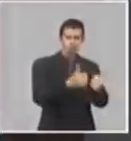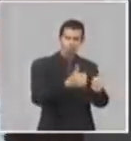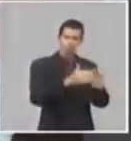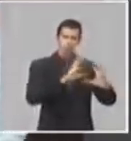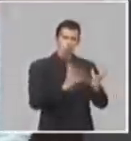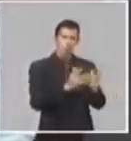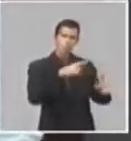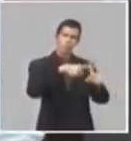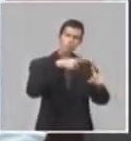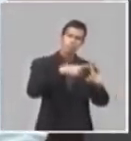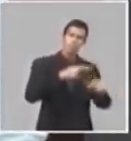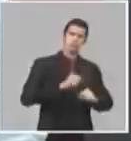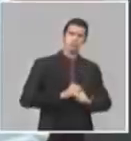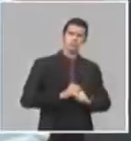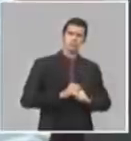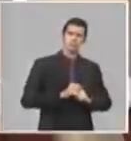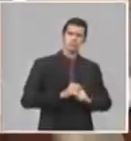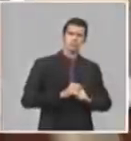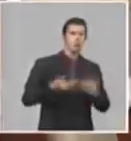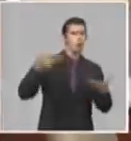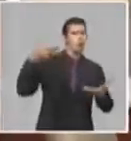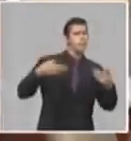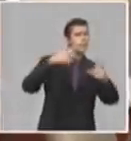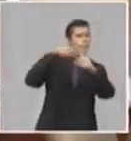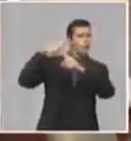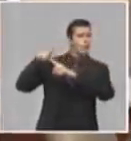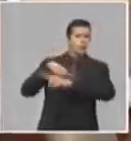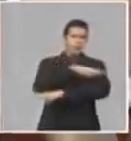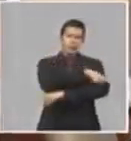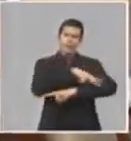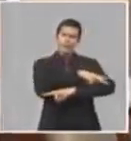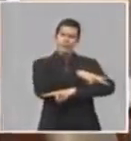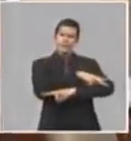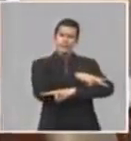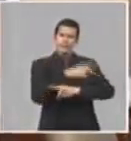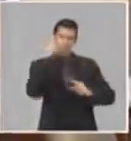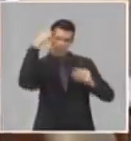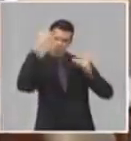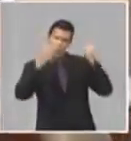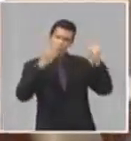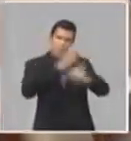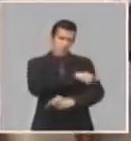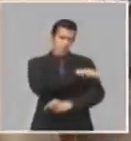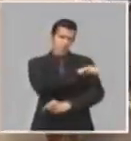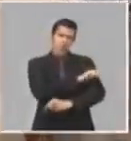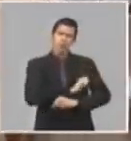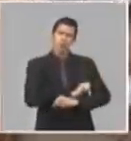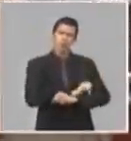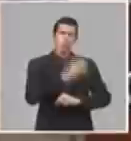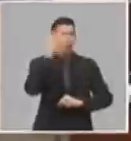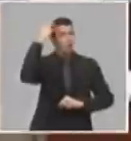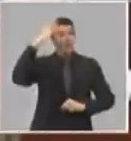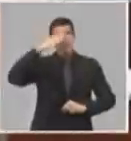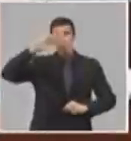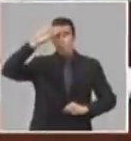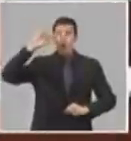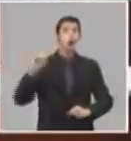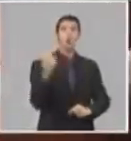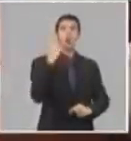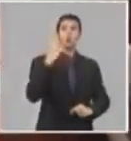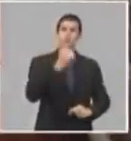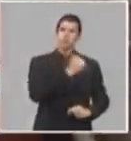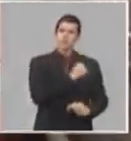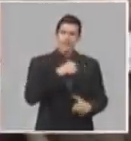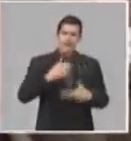hay ningún estado en el mundo que se preocupe que todos sus habitantes coman todos los días. La gente llena en los